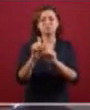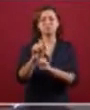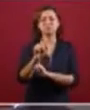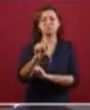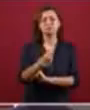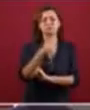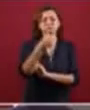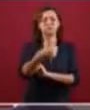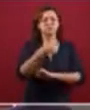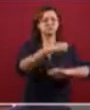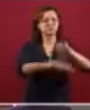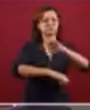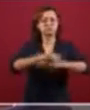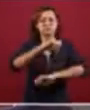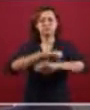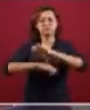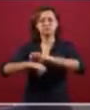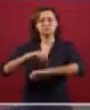26 empresas.